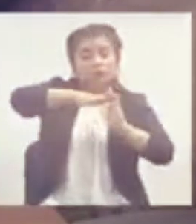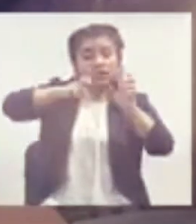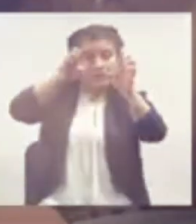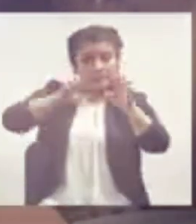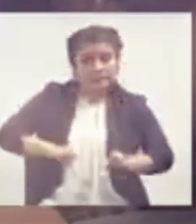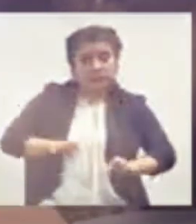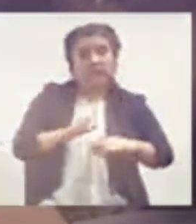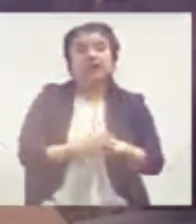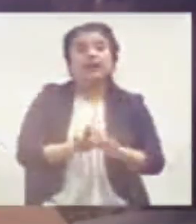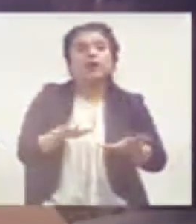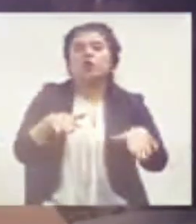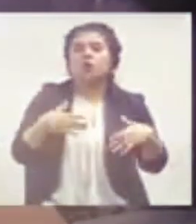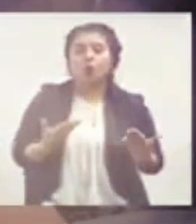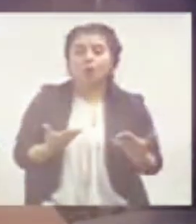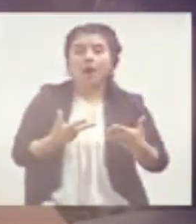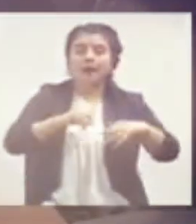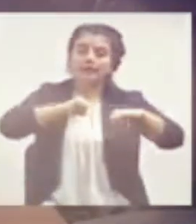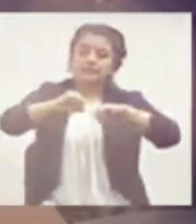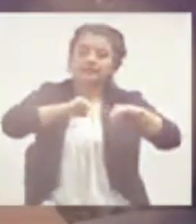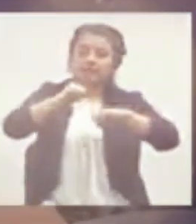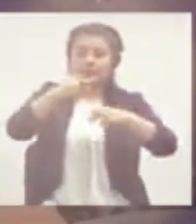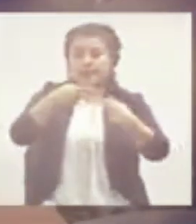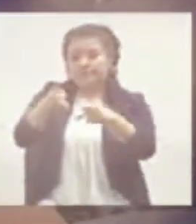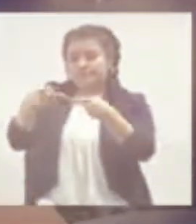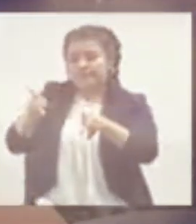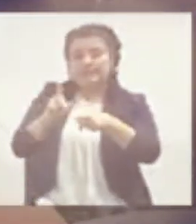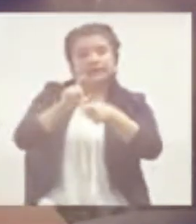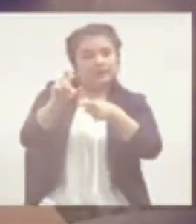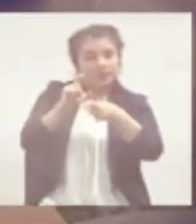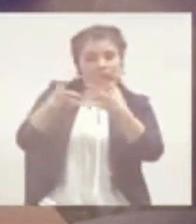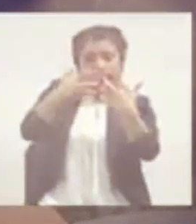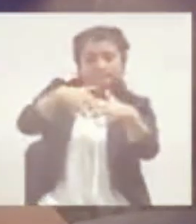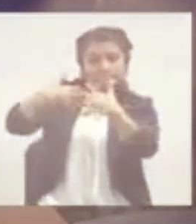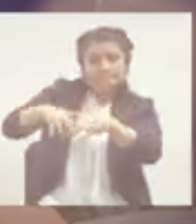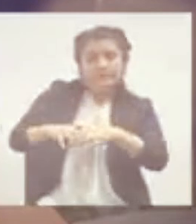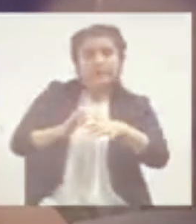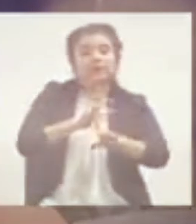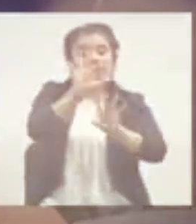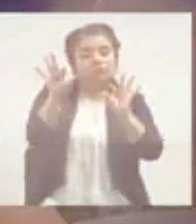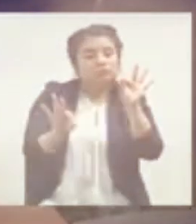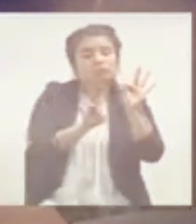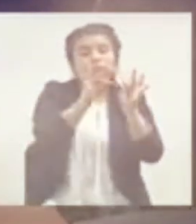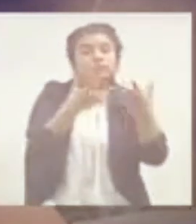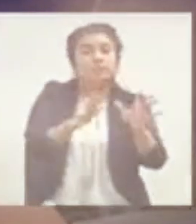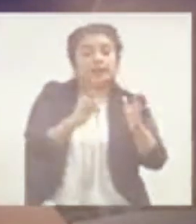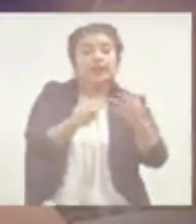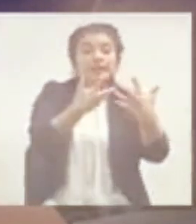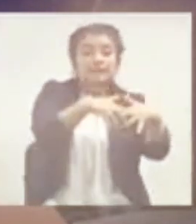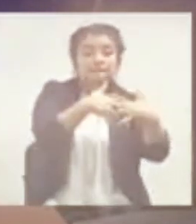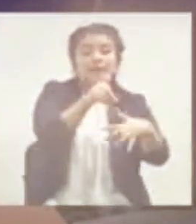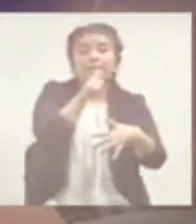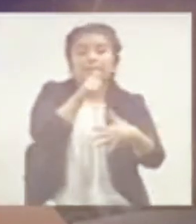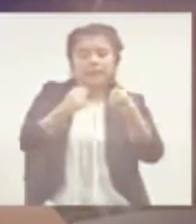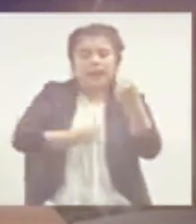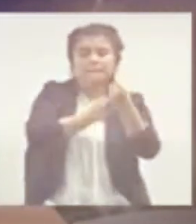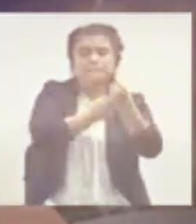población es a través de la actividad comercial y de industria, en general de los individuos que la componen. La iniciativa privada contribuye a través de